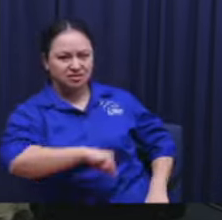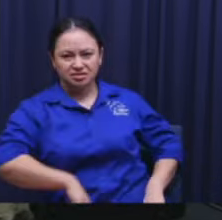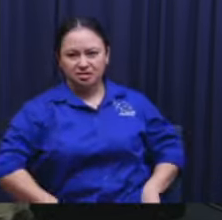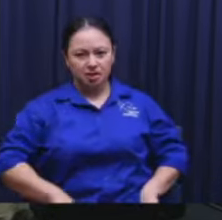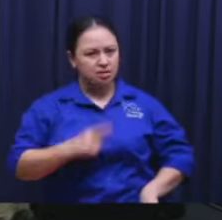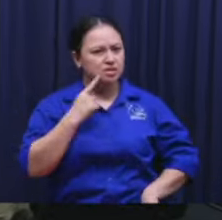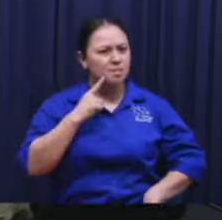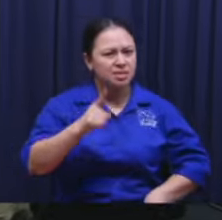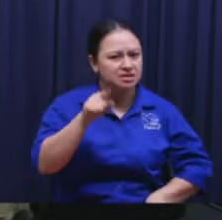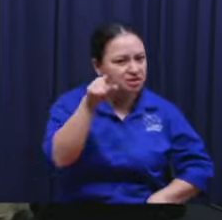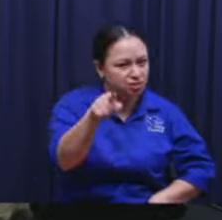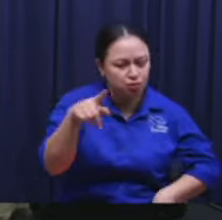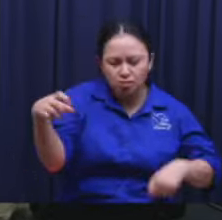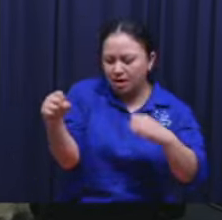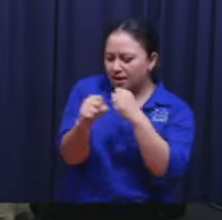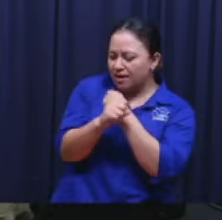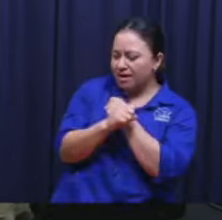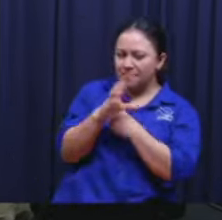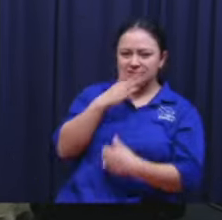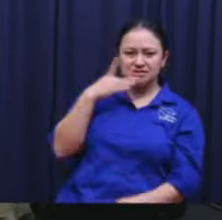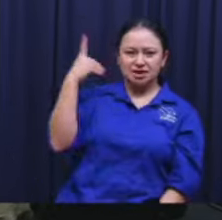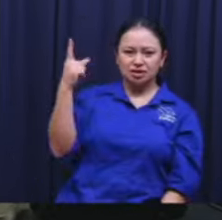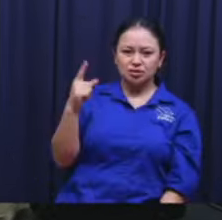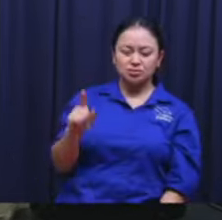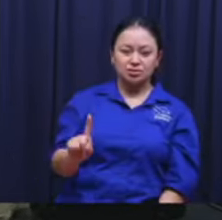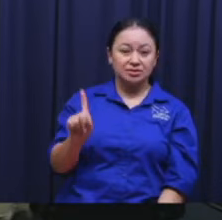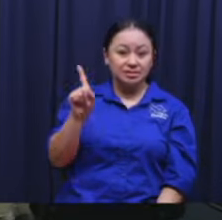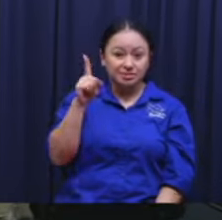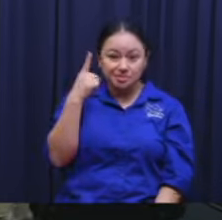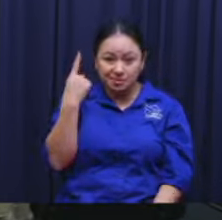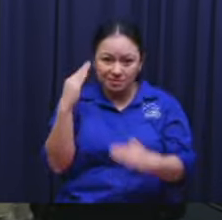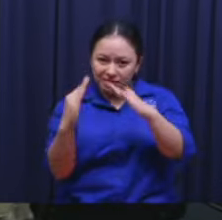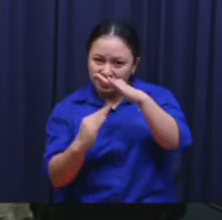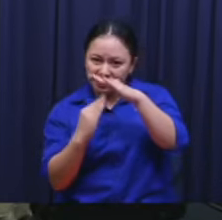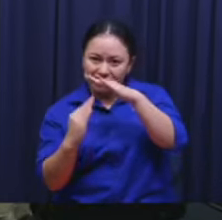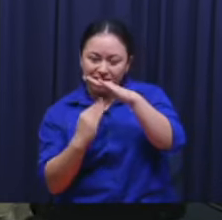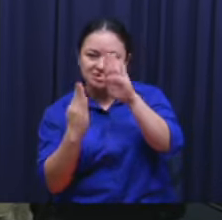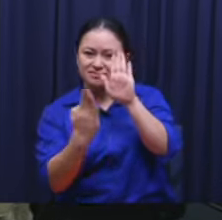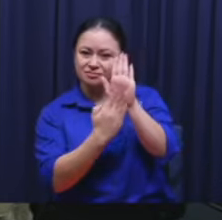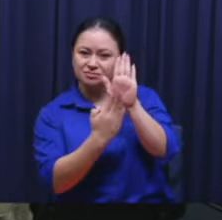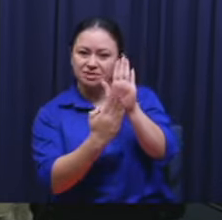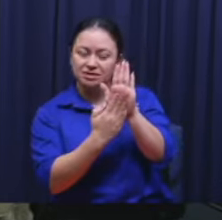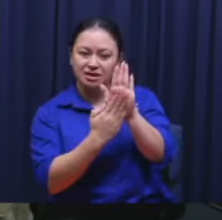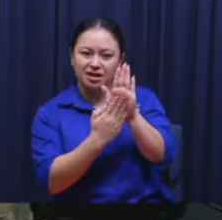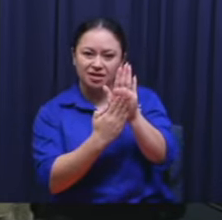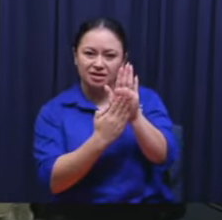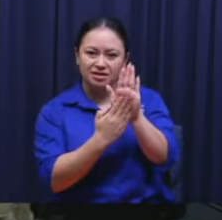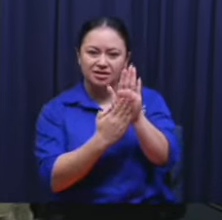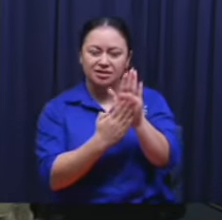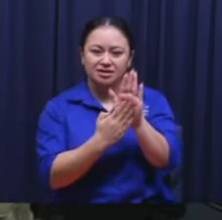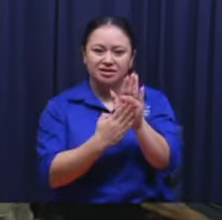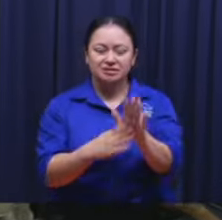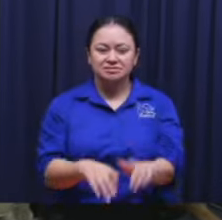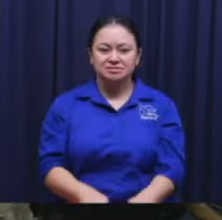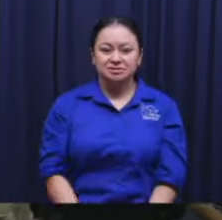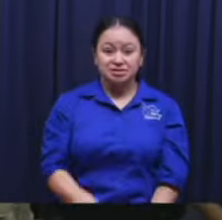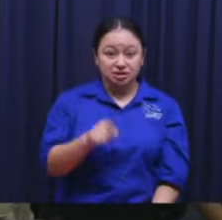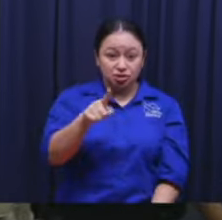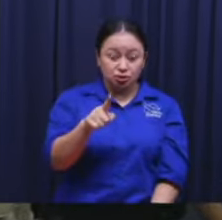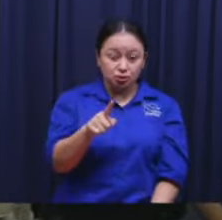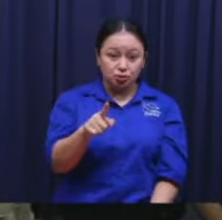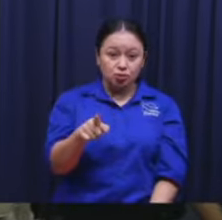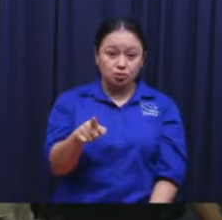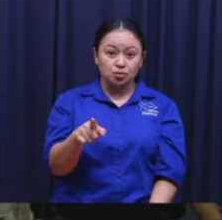a Dios, porque el principio no está funcionando. Pero si tú te enamoraste de Dios, empieza a cambiar tu